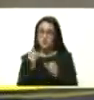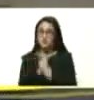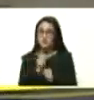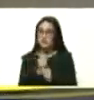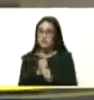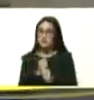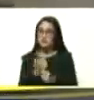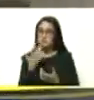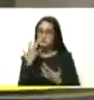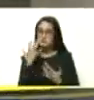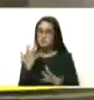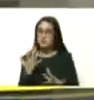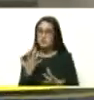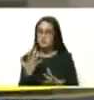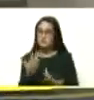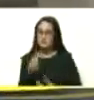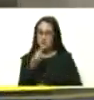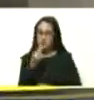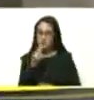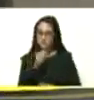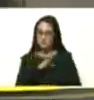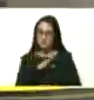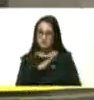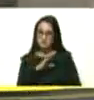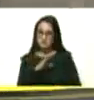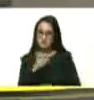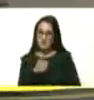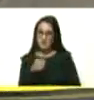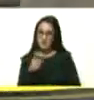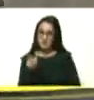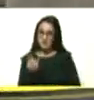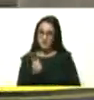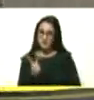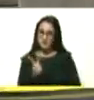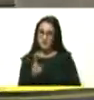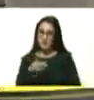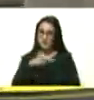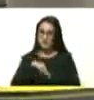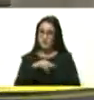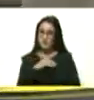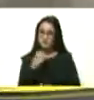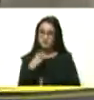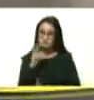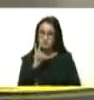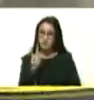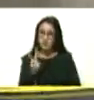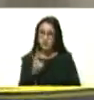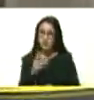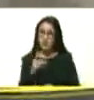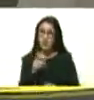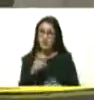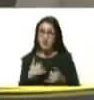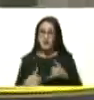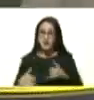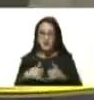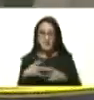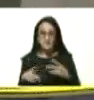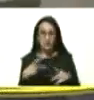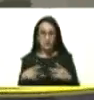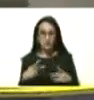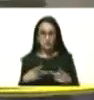vea reflejado en lo que consume cada venezolano. Así es, lo que podamos nosotros observar esta línea de producción, mire toda esta